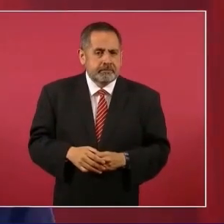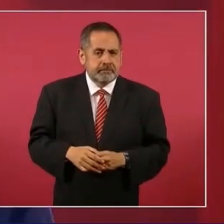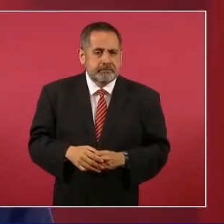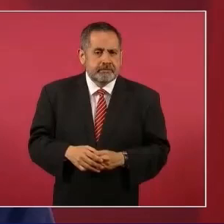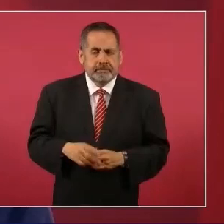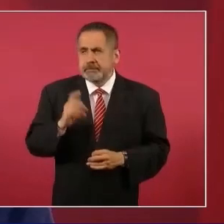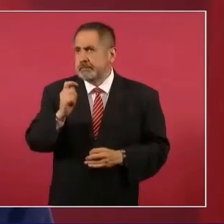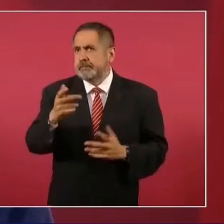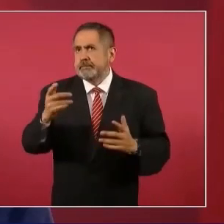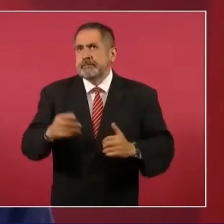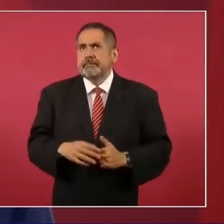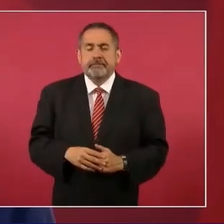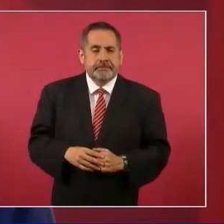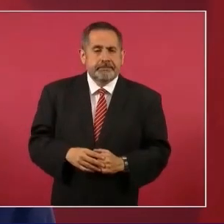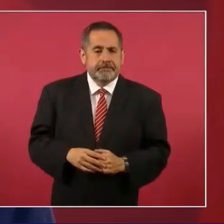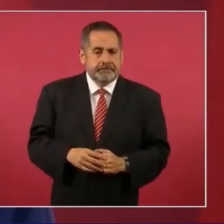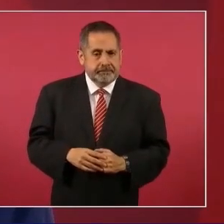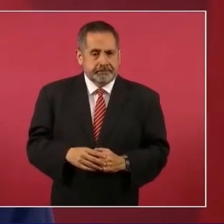con